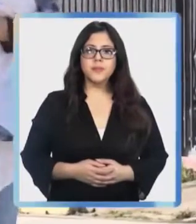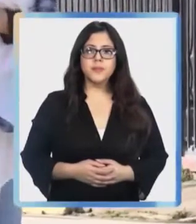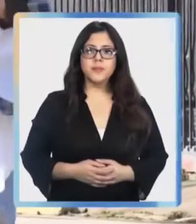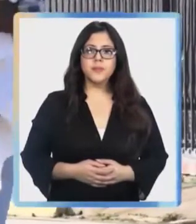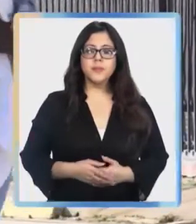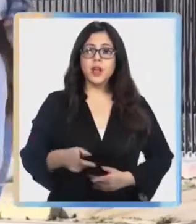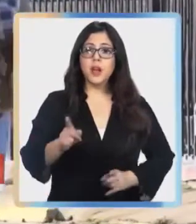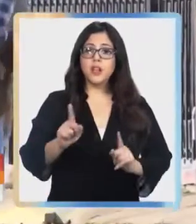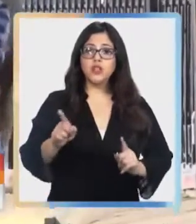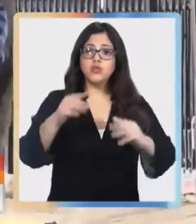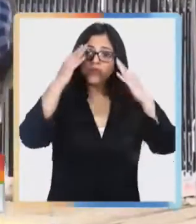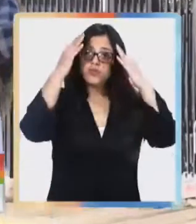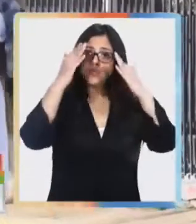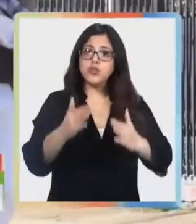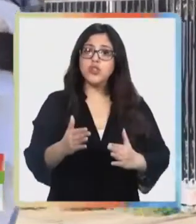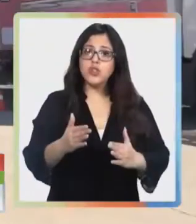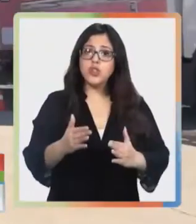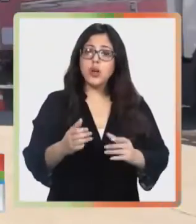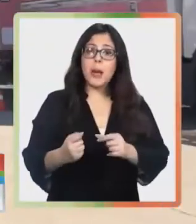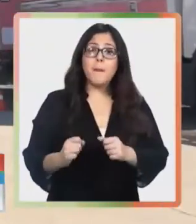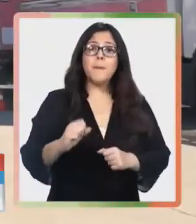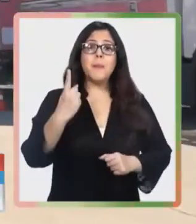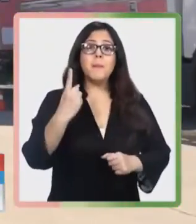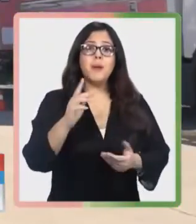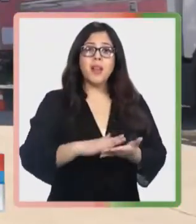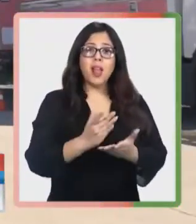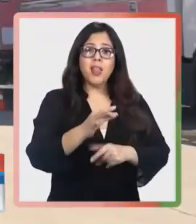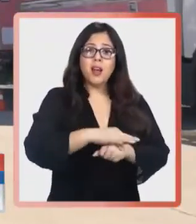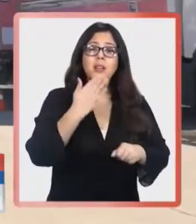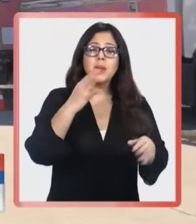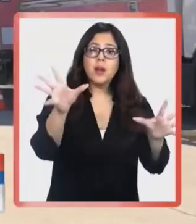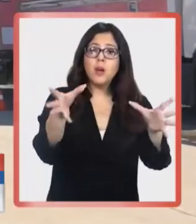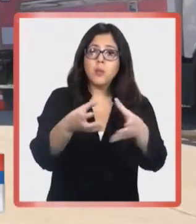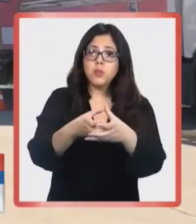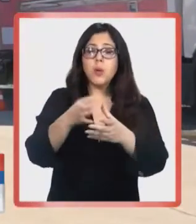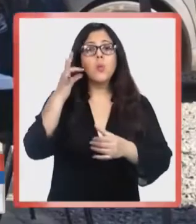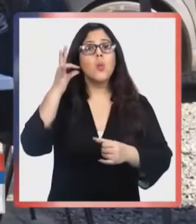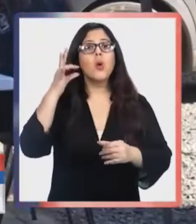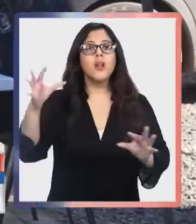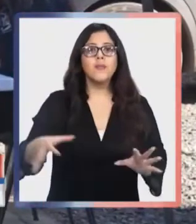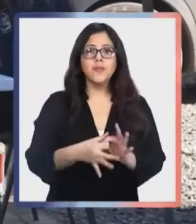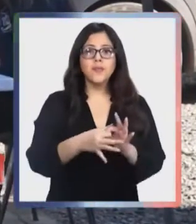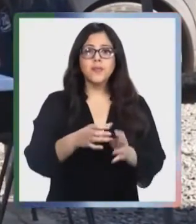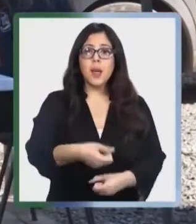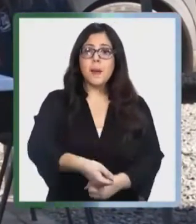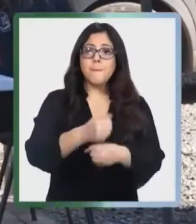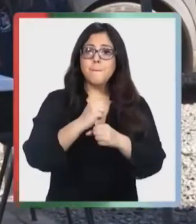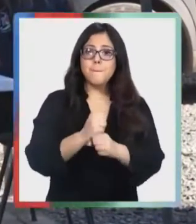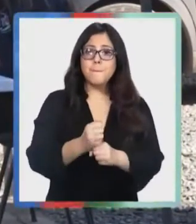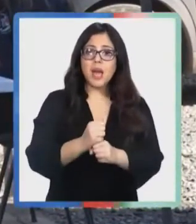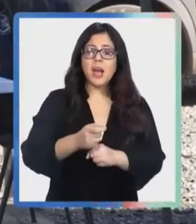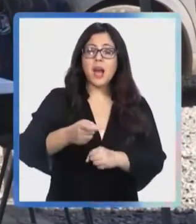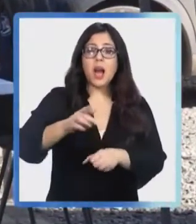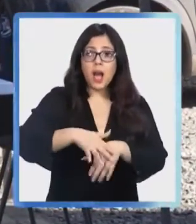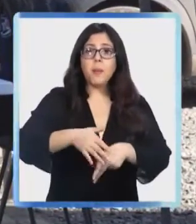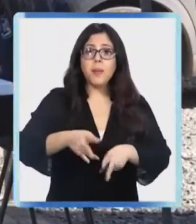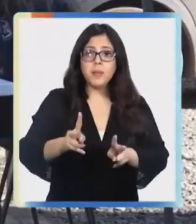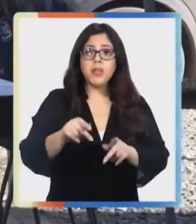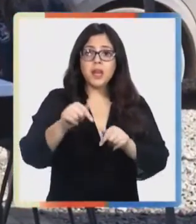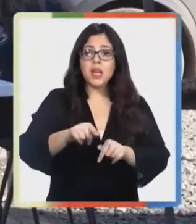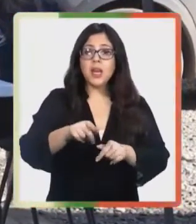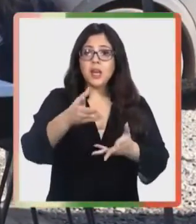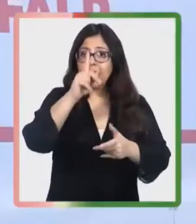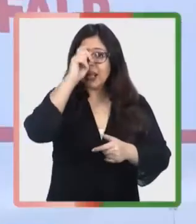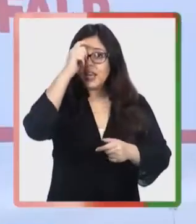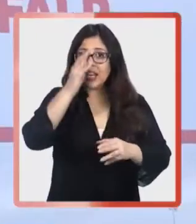fueron gestiones de atención primaria de la salud y la organización que agrupa mujeres vinculadas a la pesca artesanal que permitía